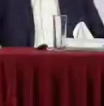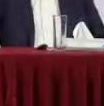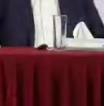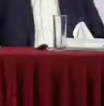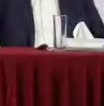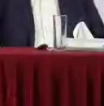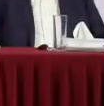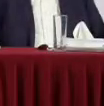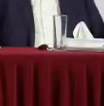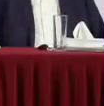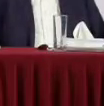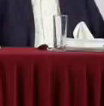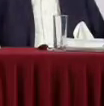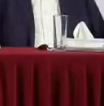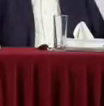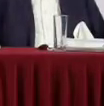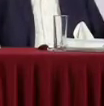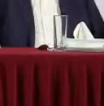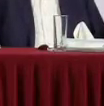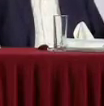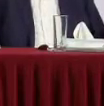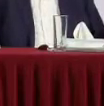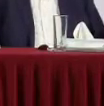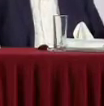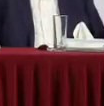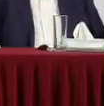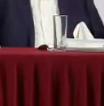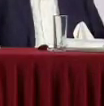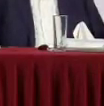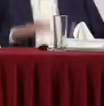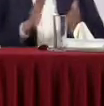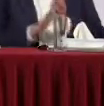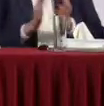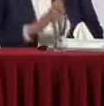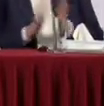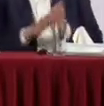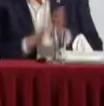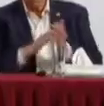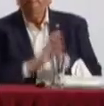mexicanos, licenciado Andrés Manuel López Obrador.